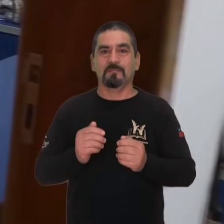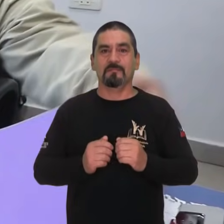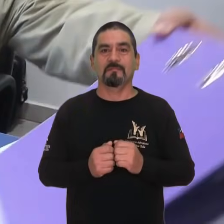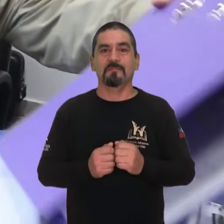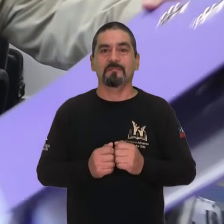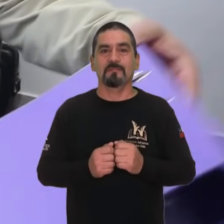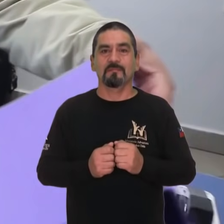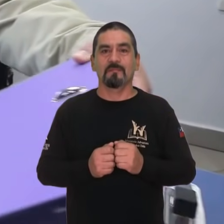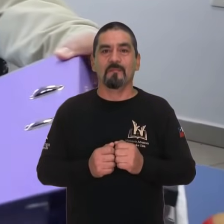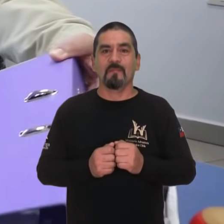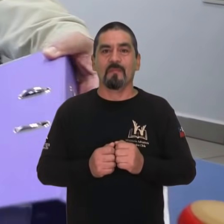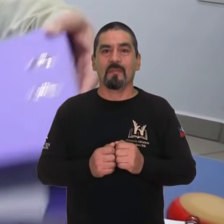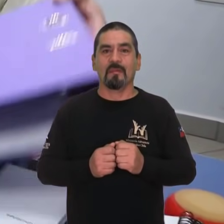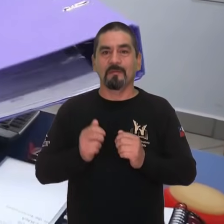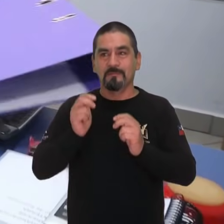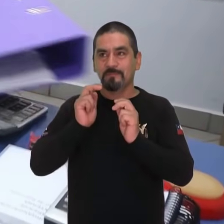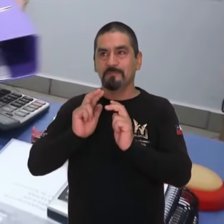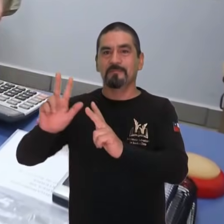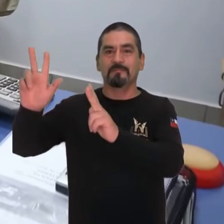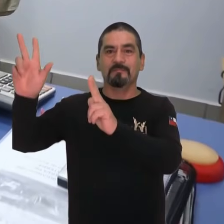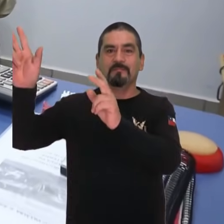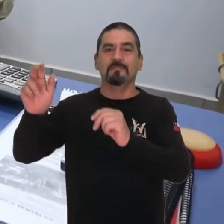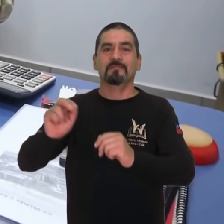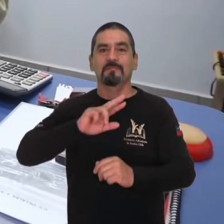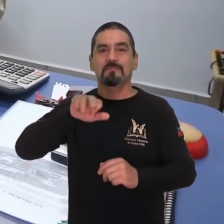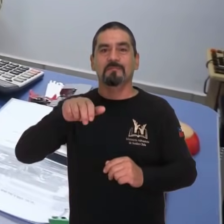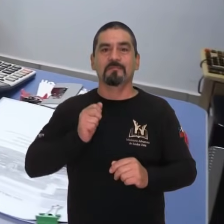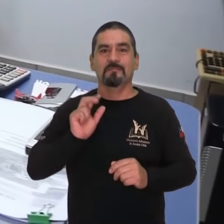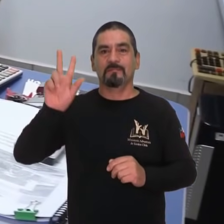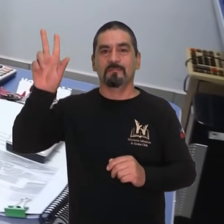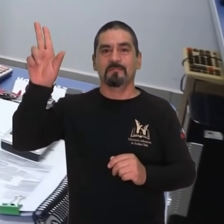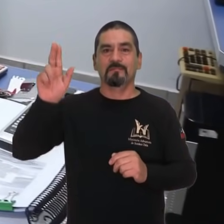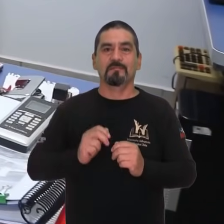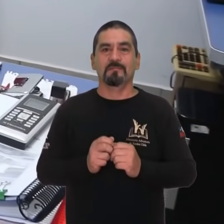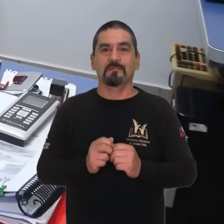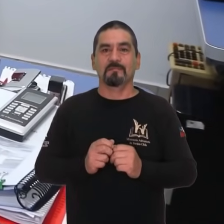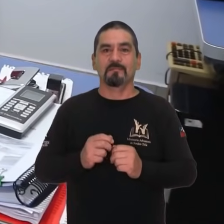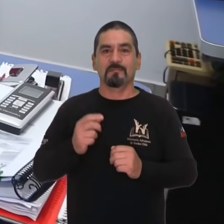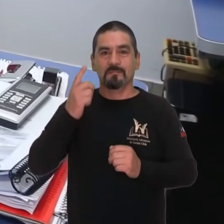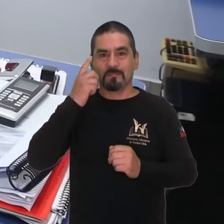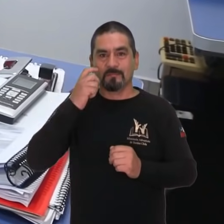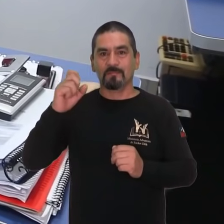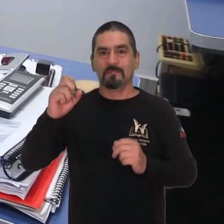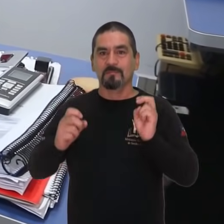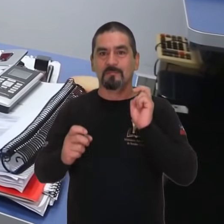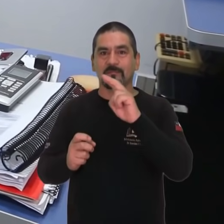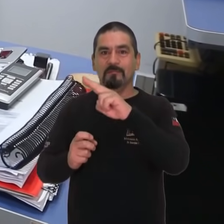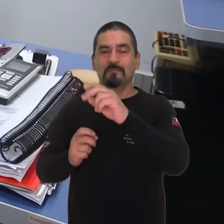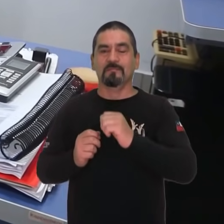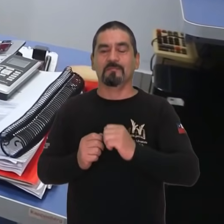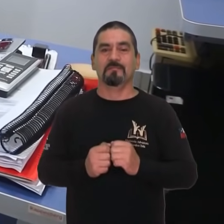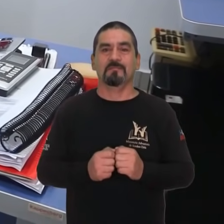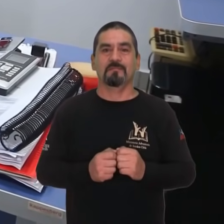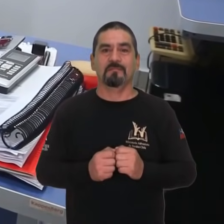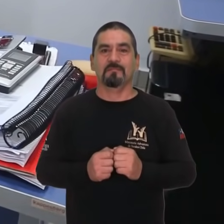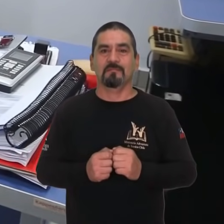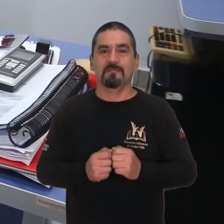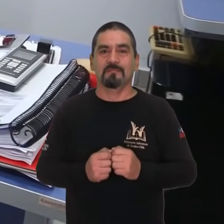salud. Alabado sea nuestro Dios. Probad y ved.